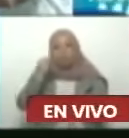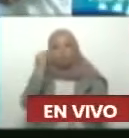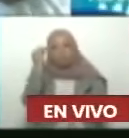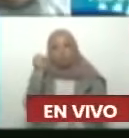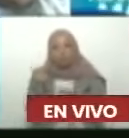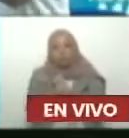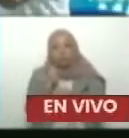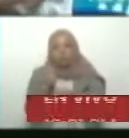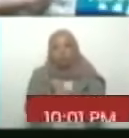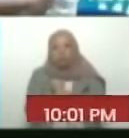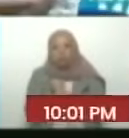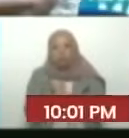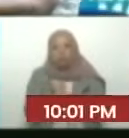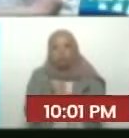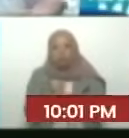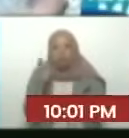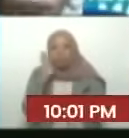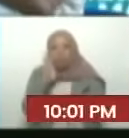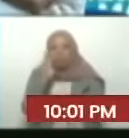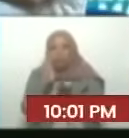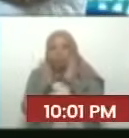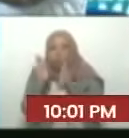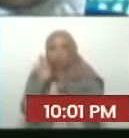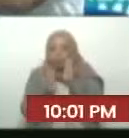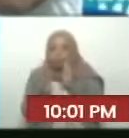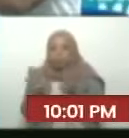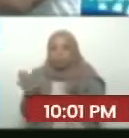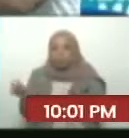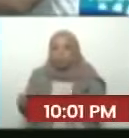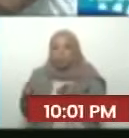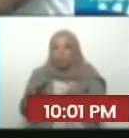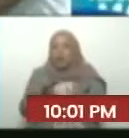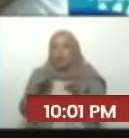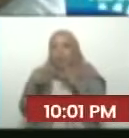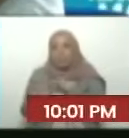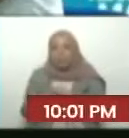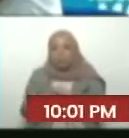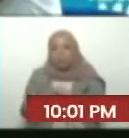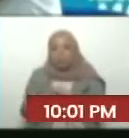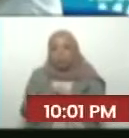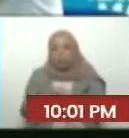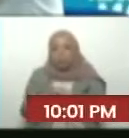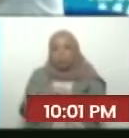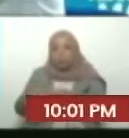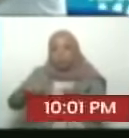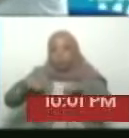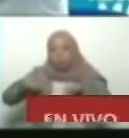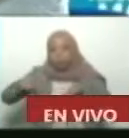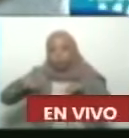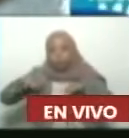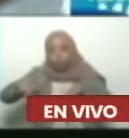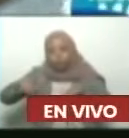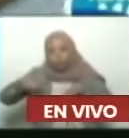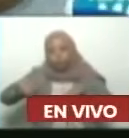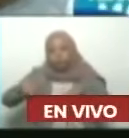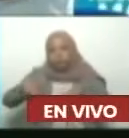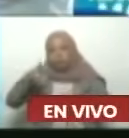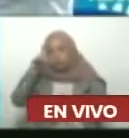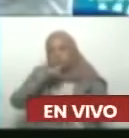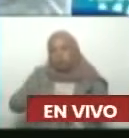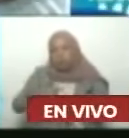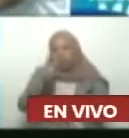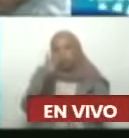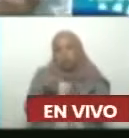nosotros venimos trabajando desde el bote de basura, y desde el bote de basura fuimos cambiando hasta tener unas máquinas desde el año